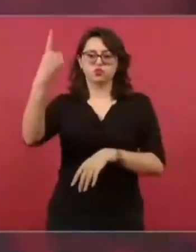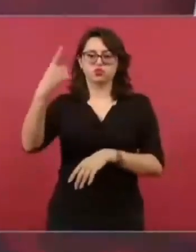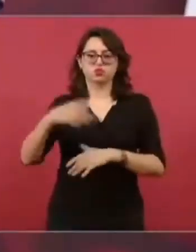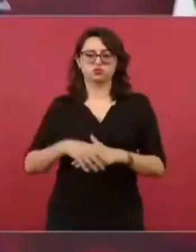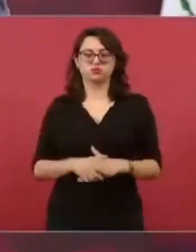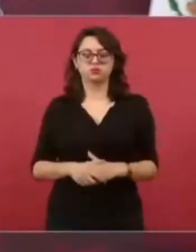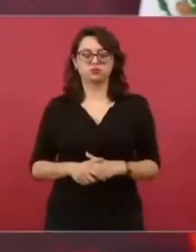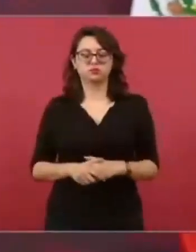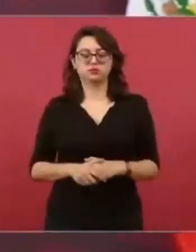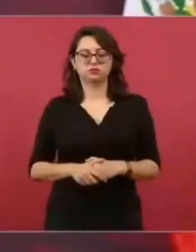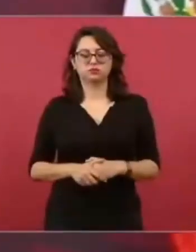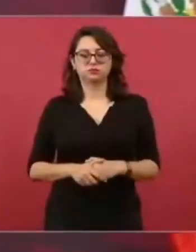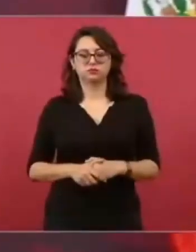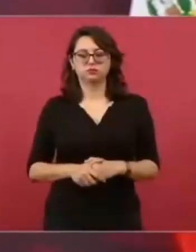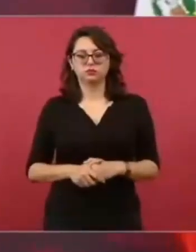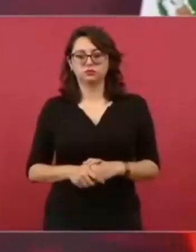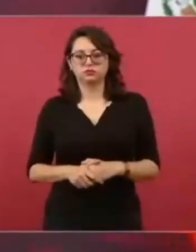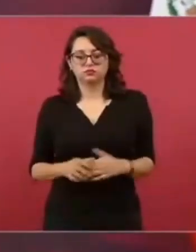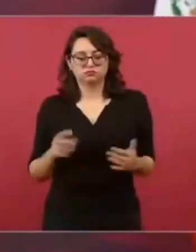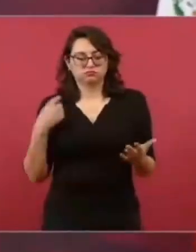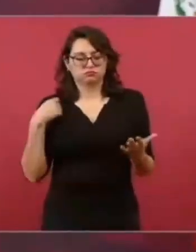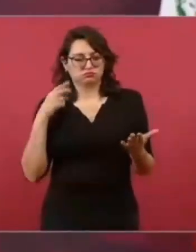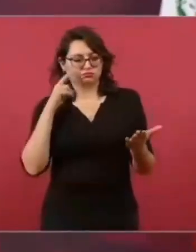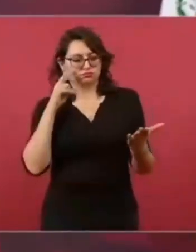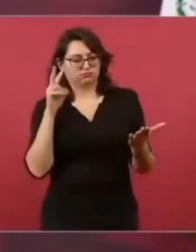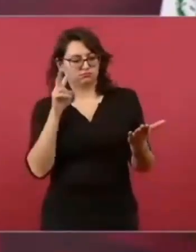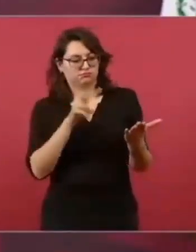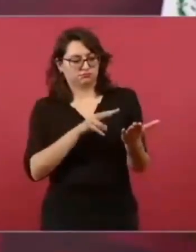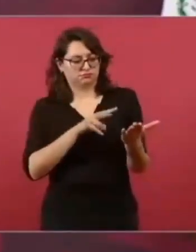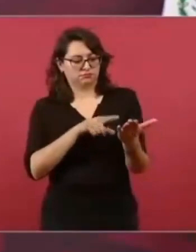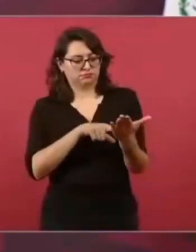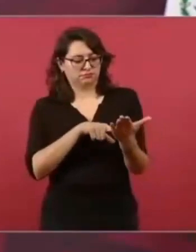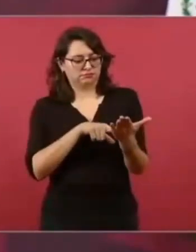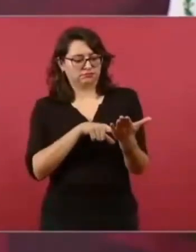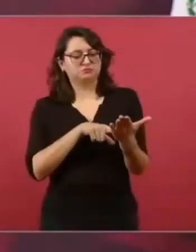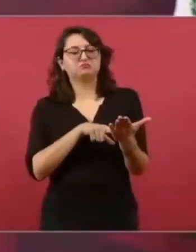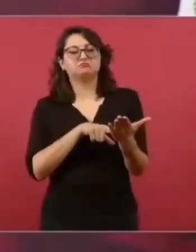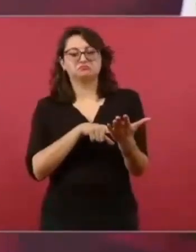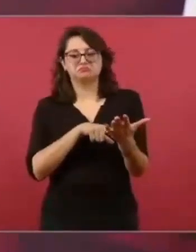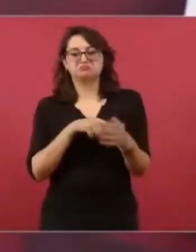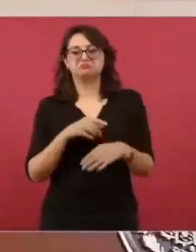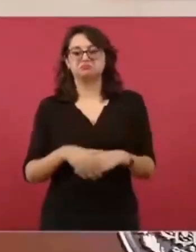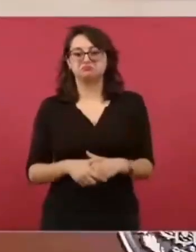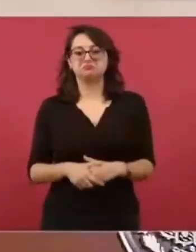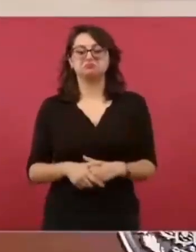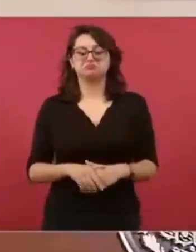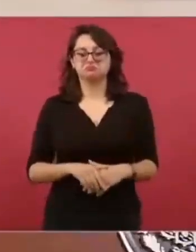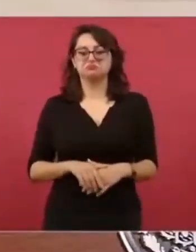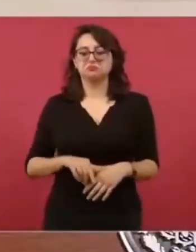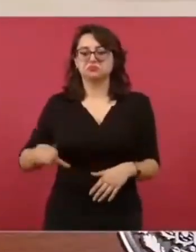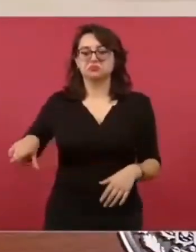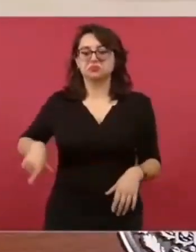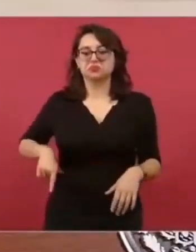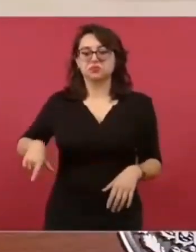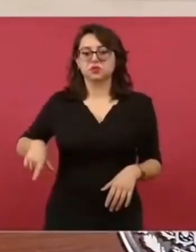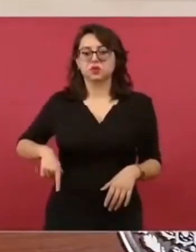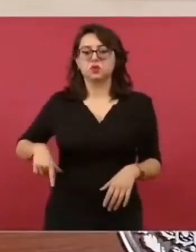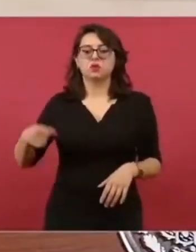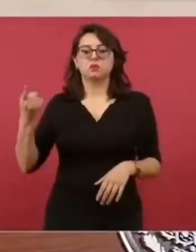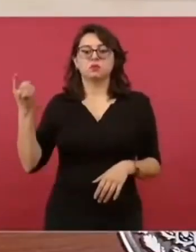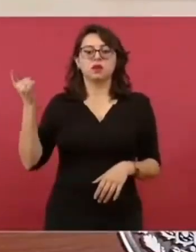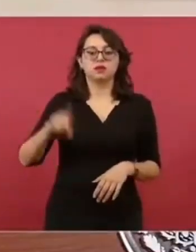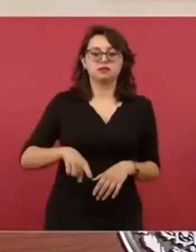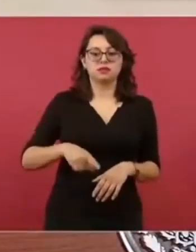le cambiaban al texto que les enviaban de gobernación o de presidencia.